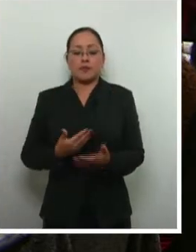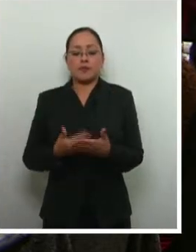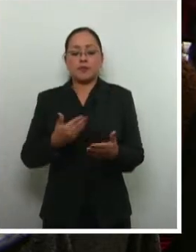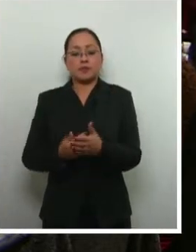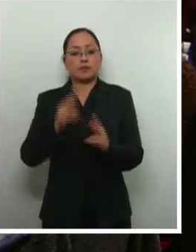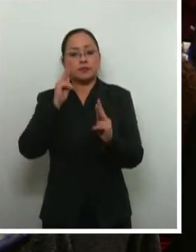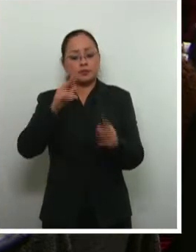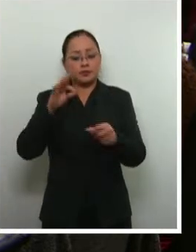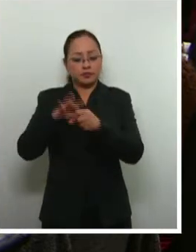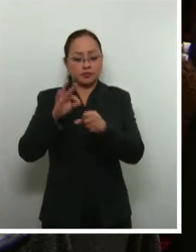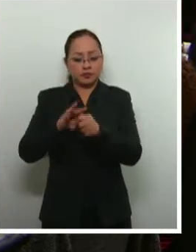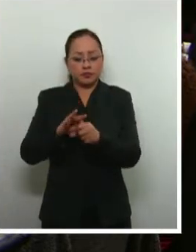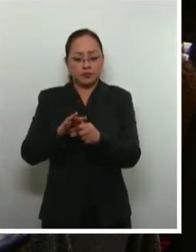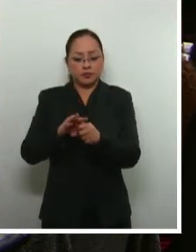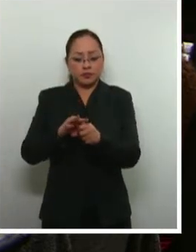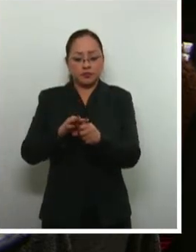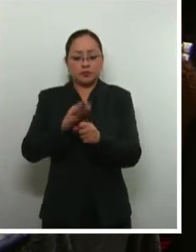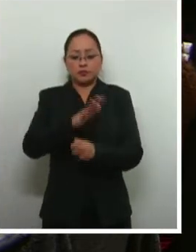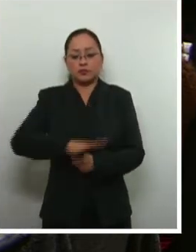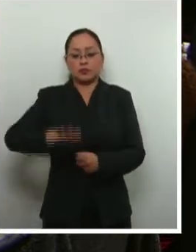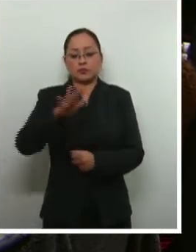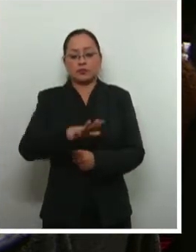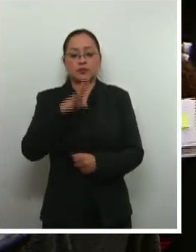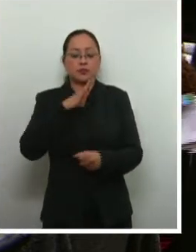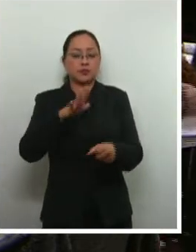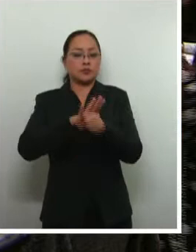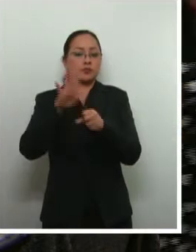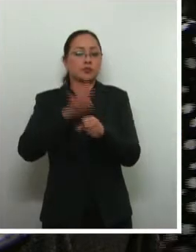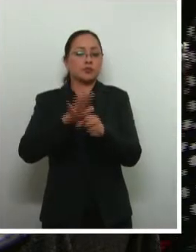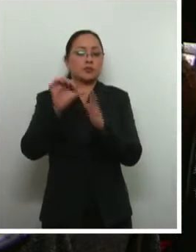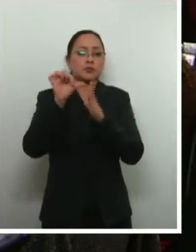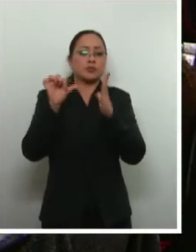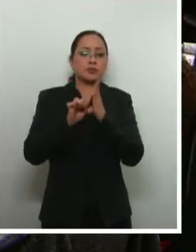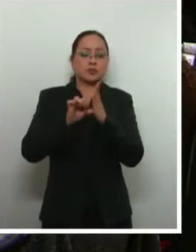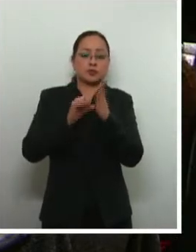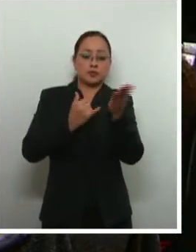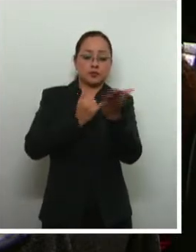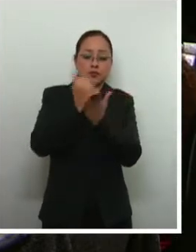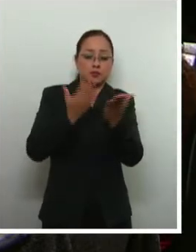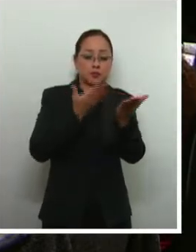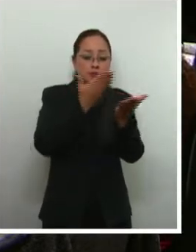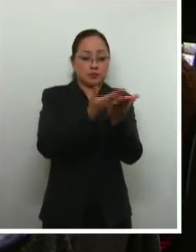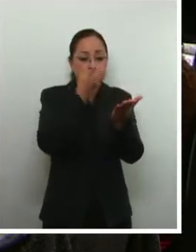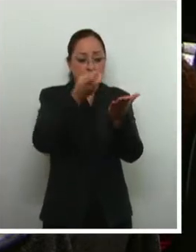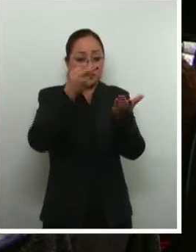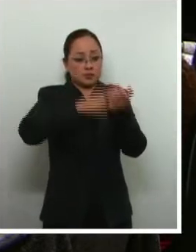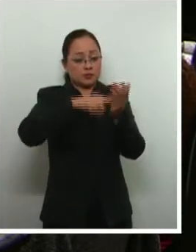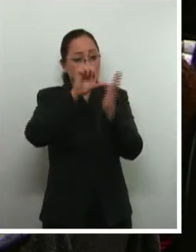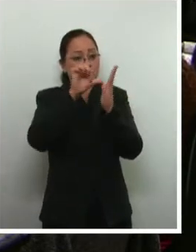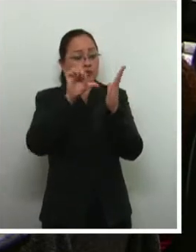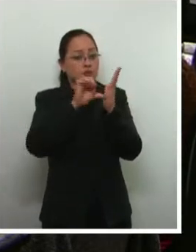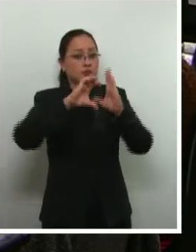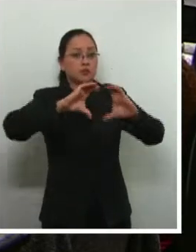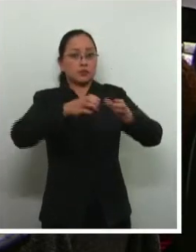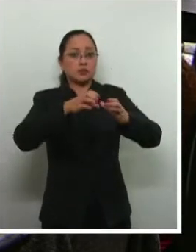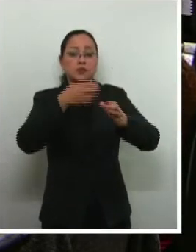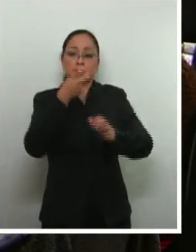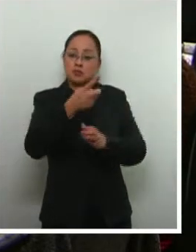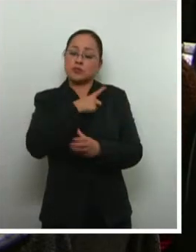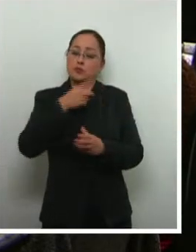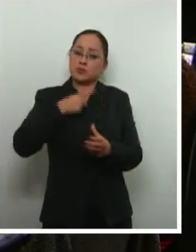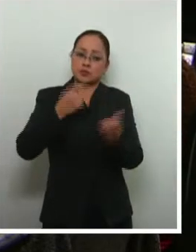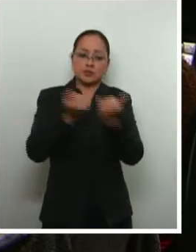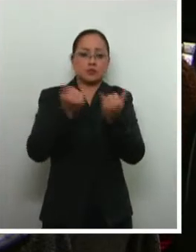esta votación, donde se está considerando los artículos que quedaron en los términos del dictamen, también necesitan